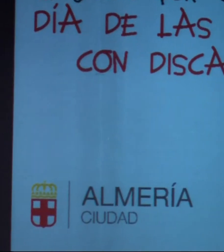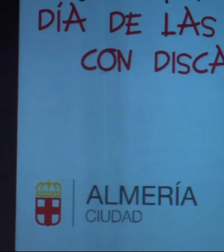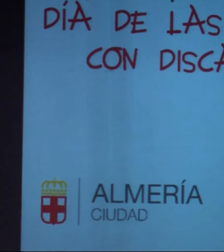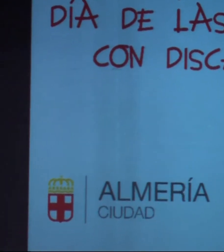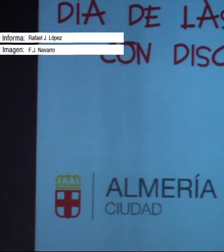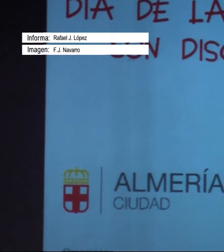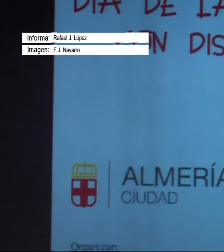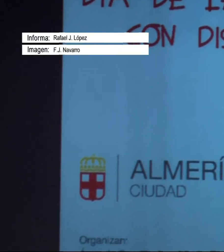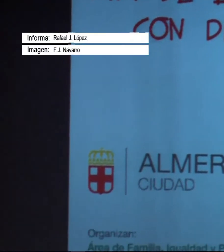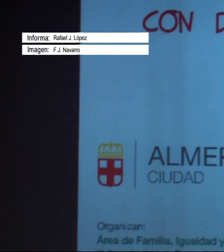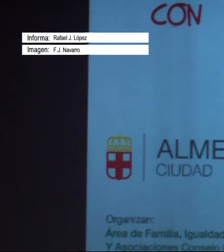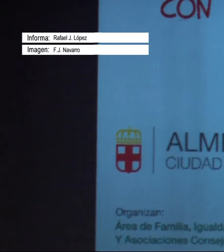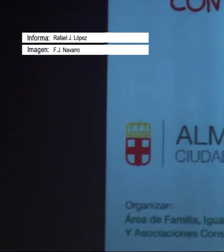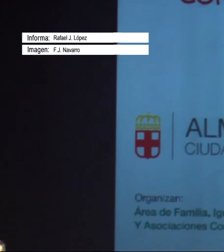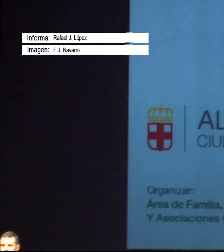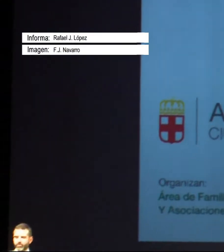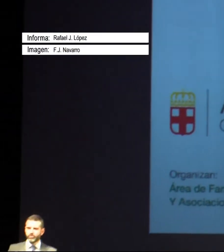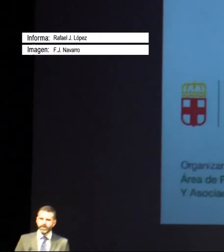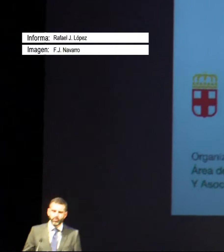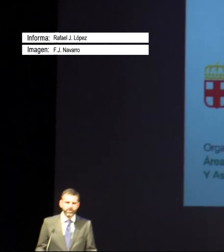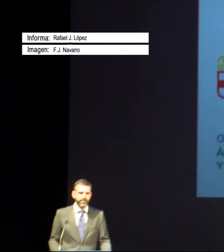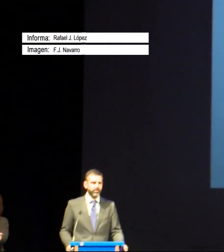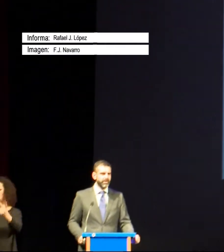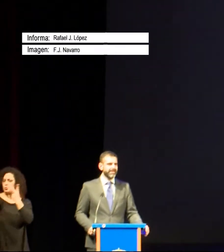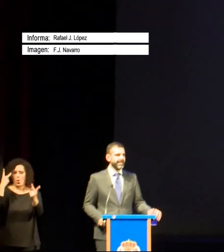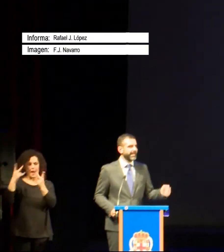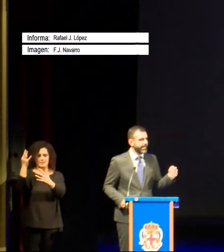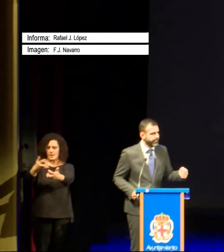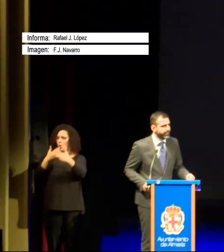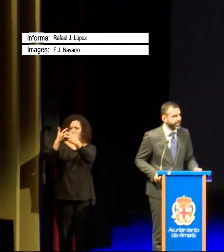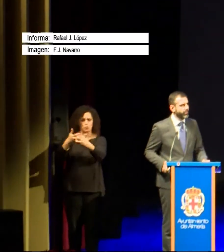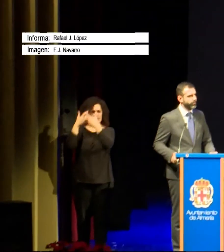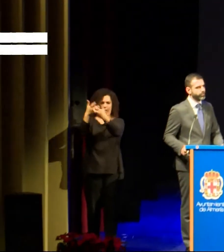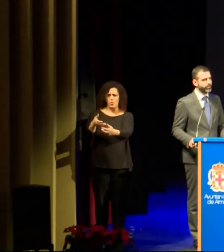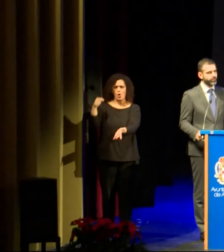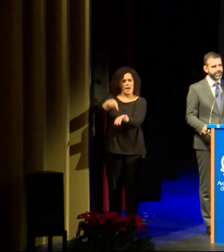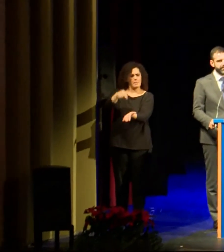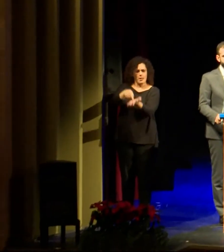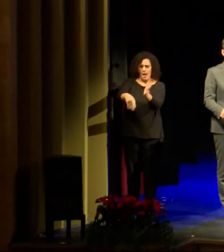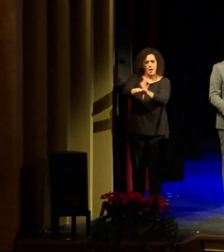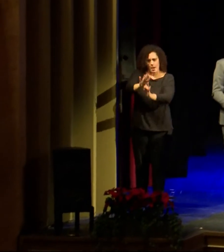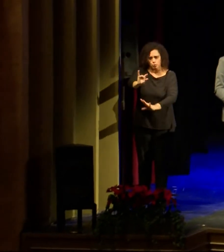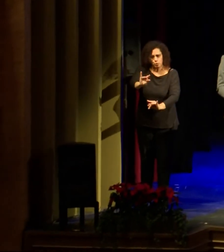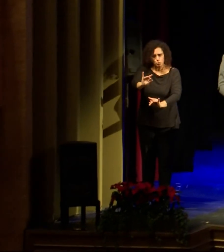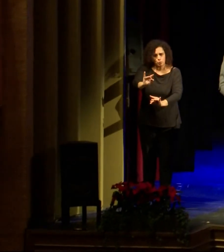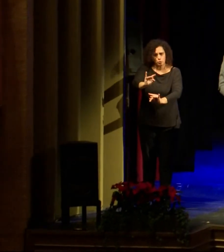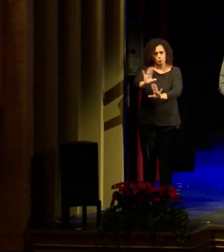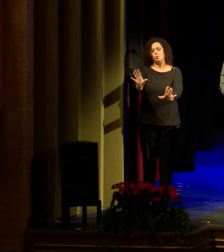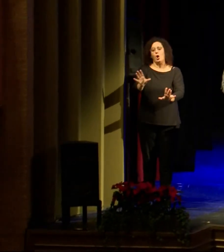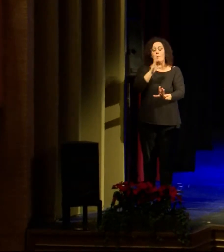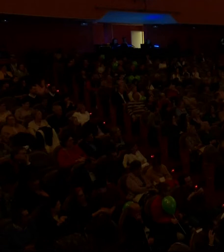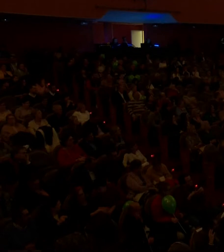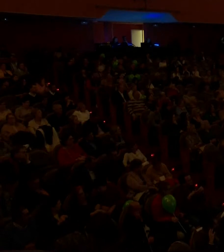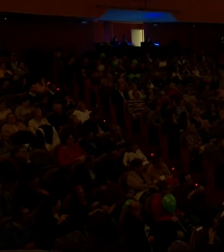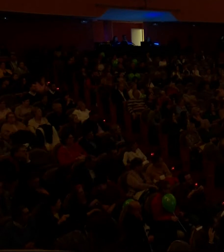Tercera gala de las personas con discapacidad que de la mano de Verdi Blanca y otras asociaciones del Consejo Municipal de la Discapacidad como Alcer, Anda, Salsido, A Toda